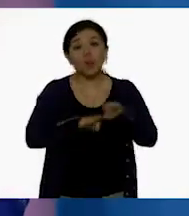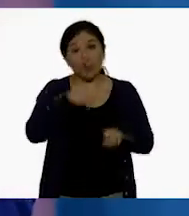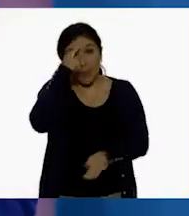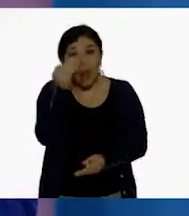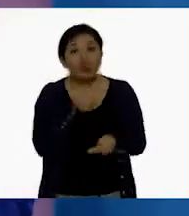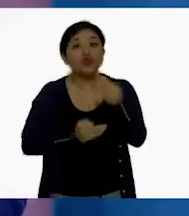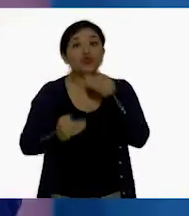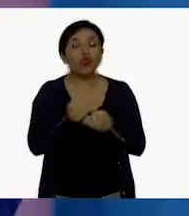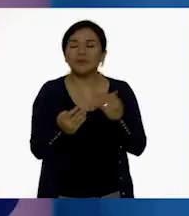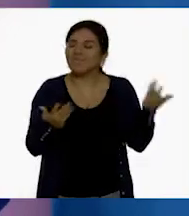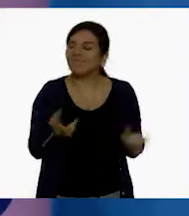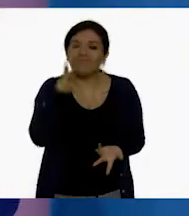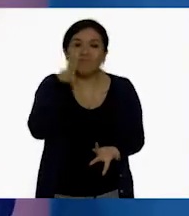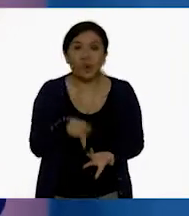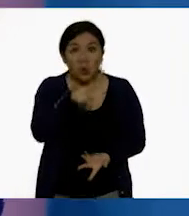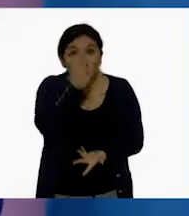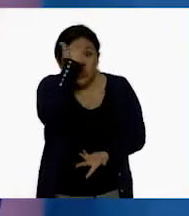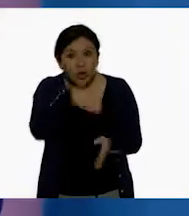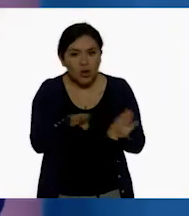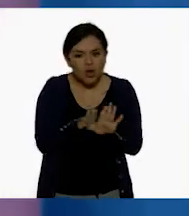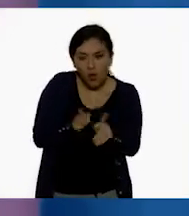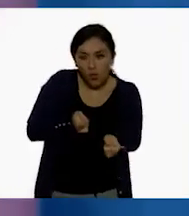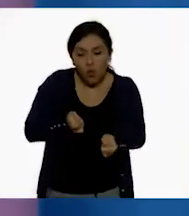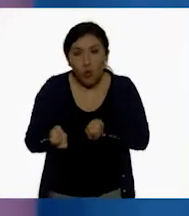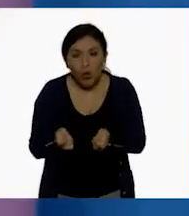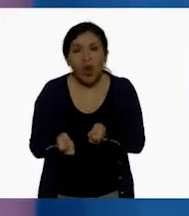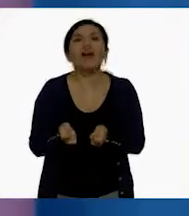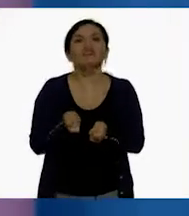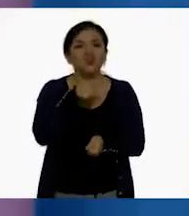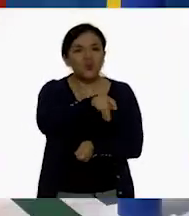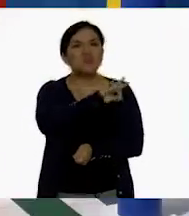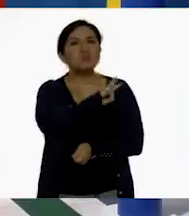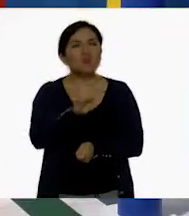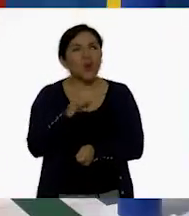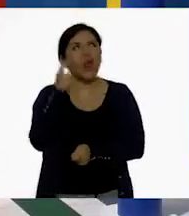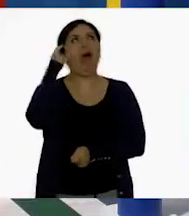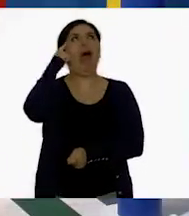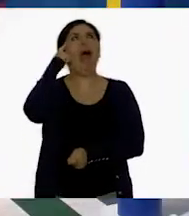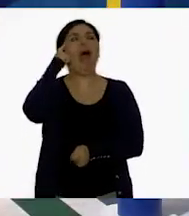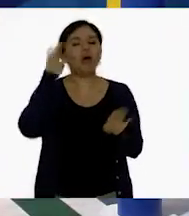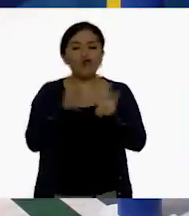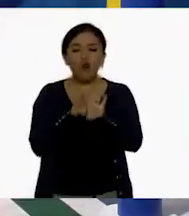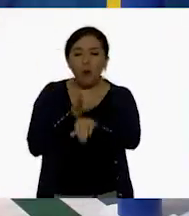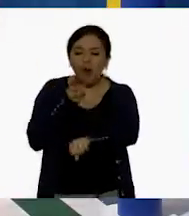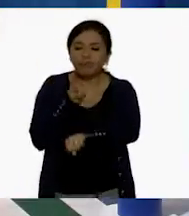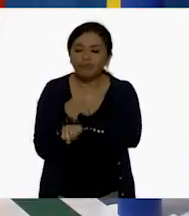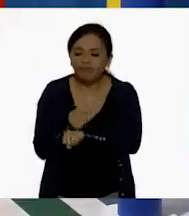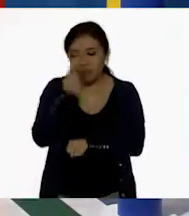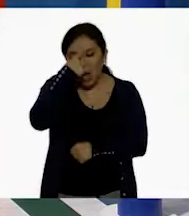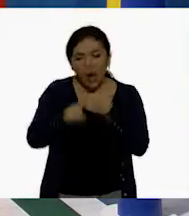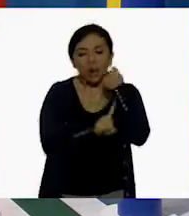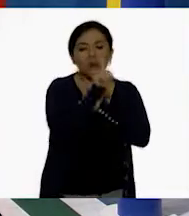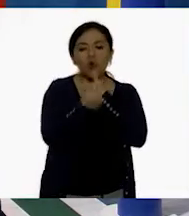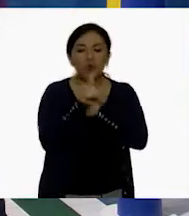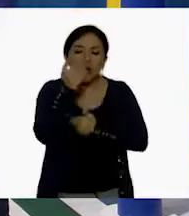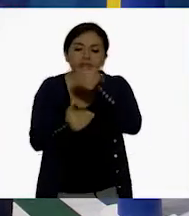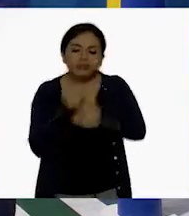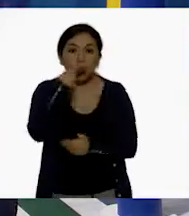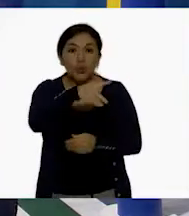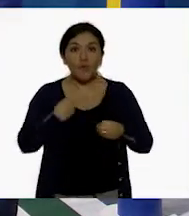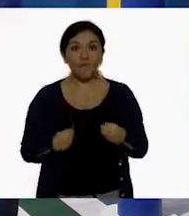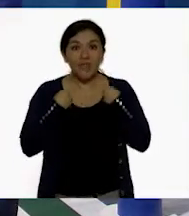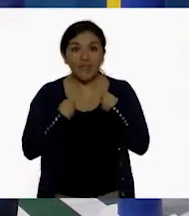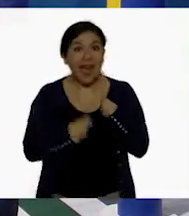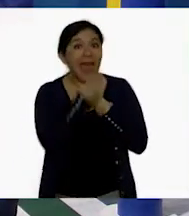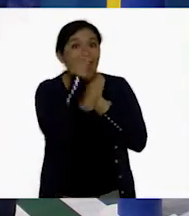y definitivamente, si las sabemos regular, nos permitirán resolver diferentes situaciones de vida. Precisamente